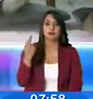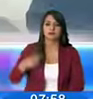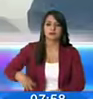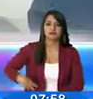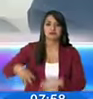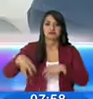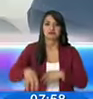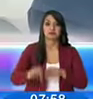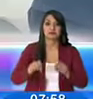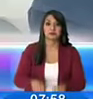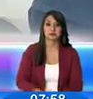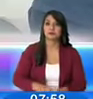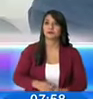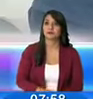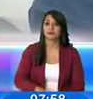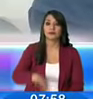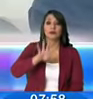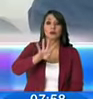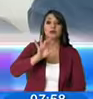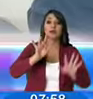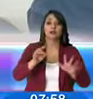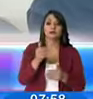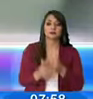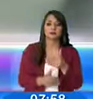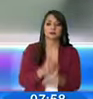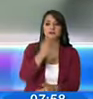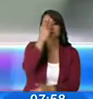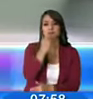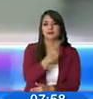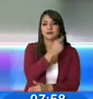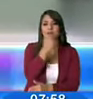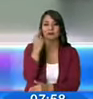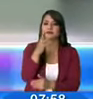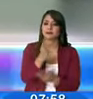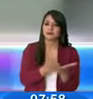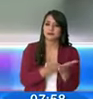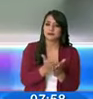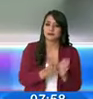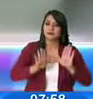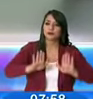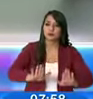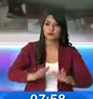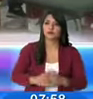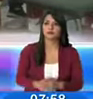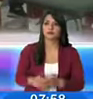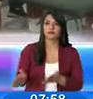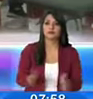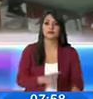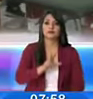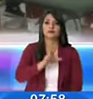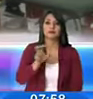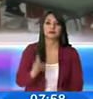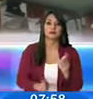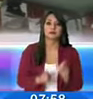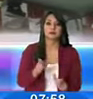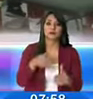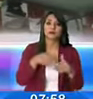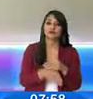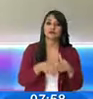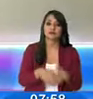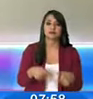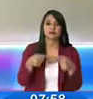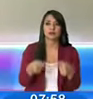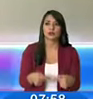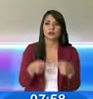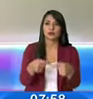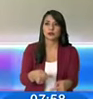trasplantes. Son en total 48 procedimientos de rehabilitación que ofrece este centro a más de 300 pacientes diariamente.